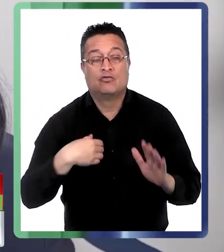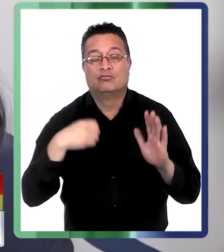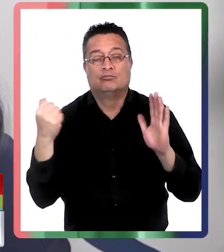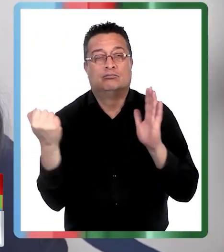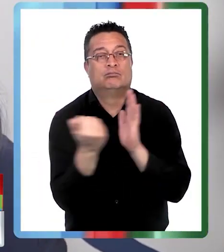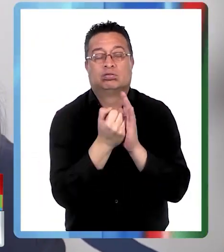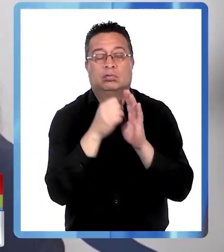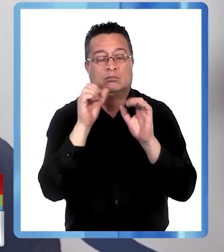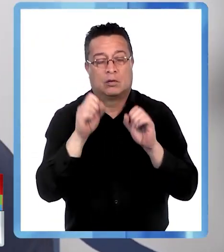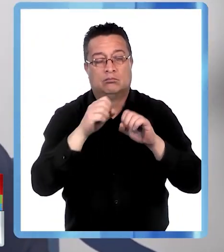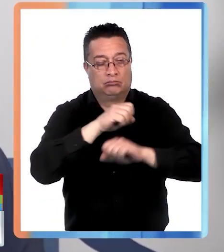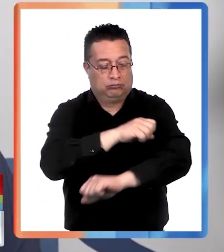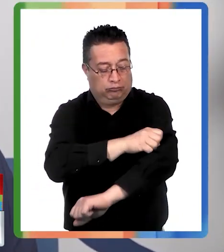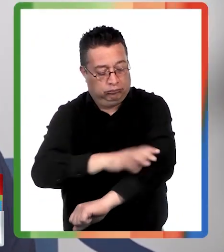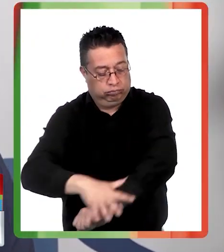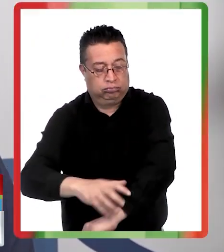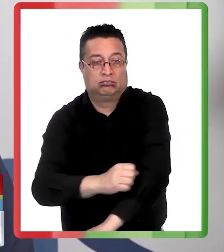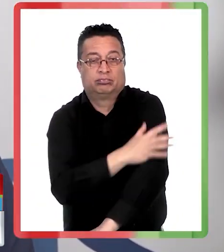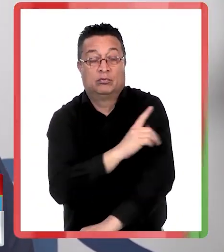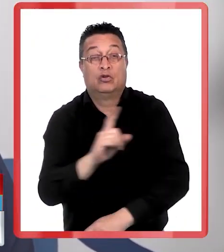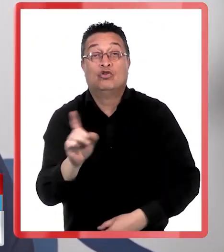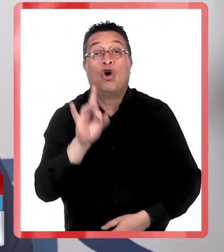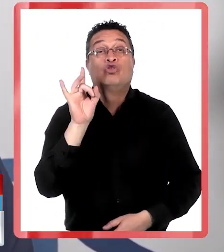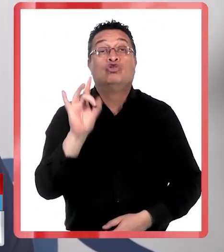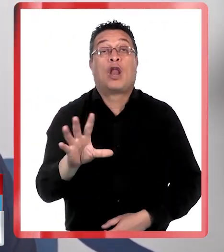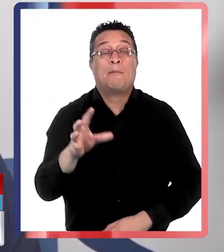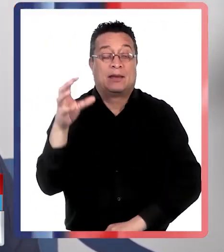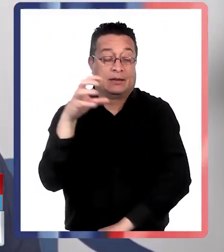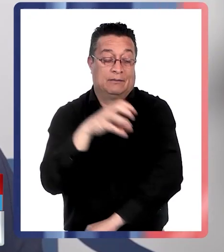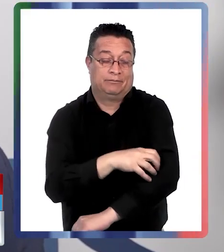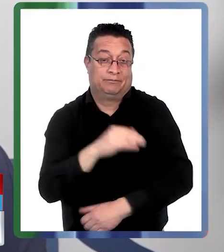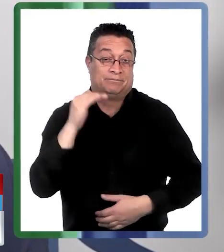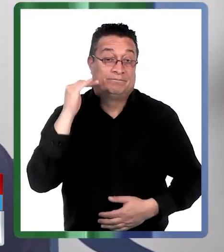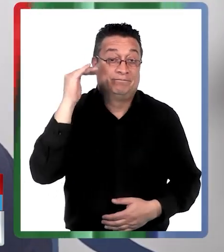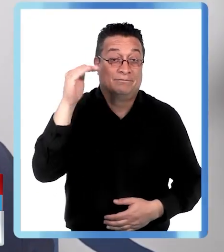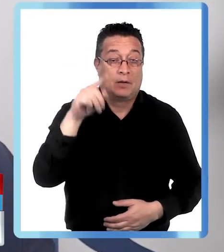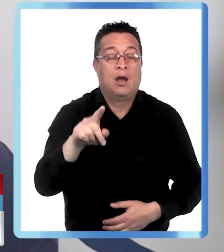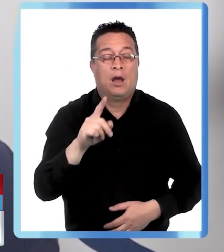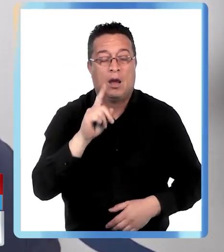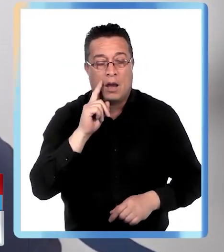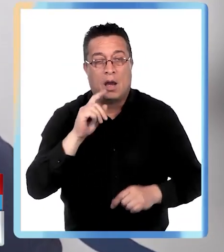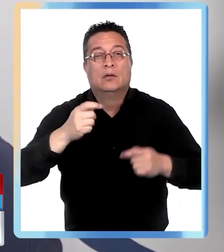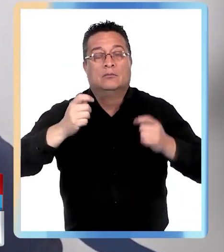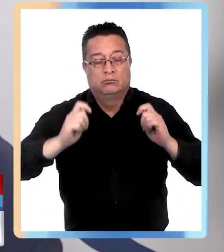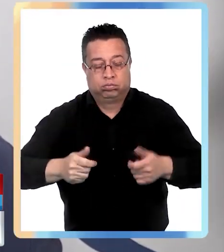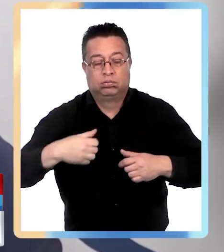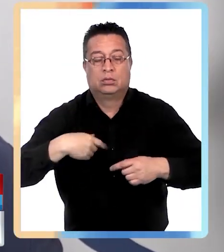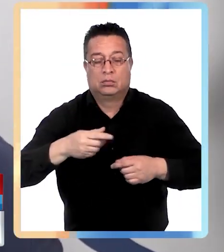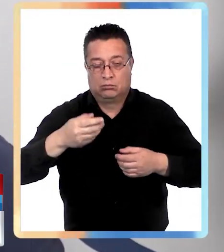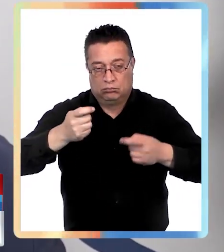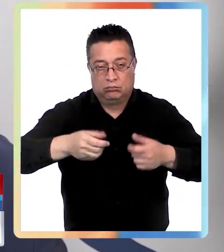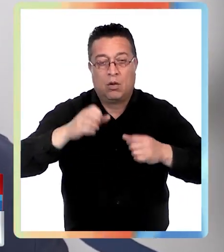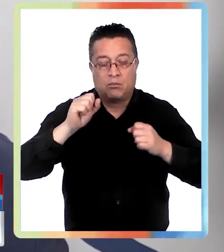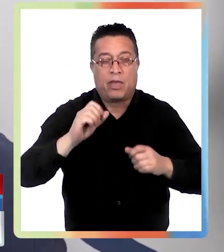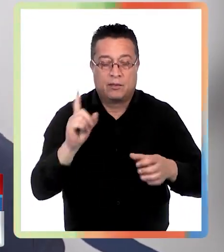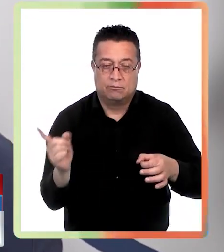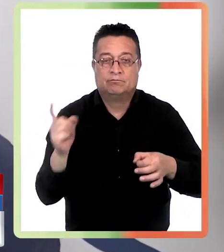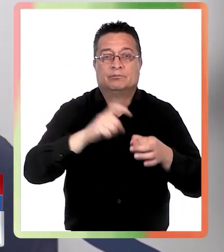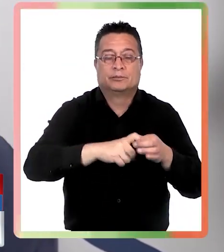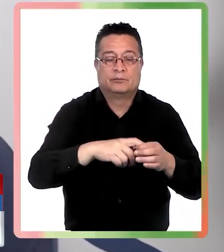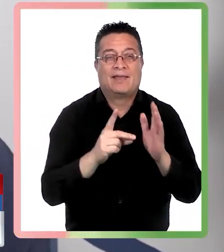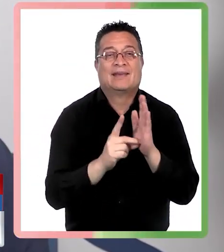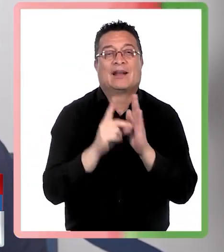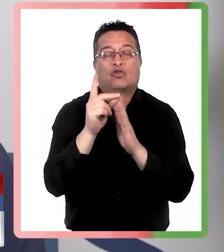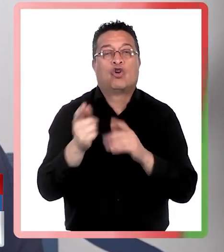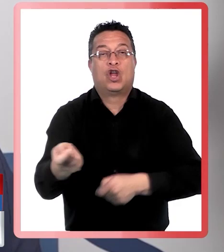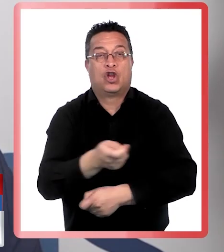de descentralización cierto donde no solamente la capital regional eh tiene las cualidades y las competencias para poder ser parte del desarrollo